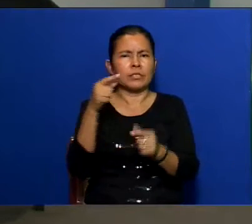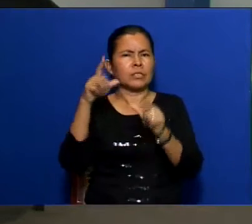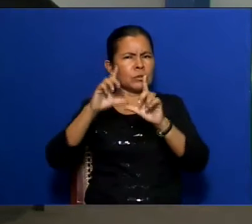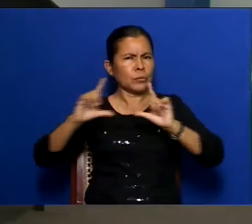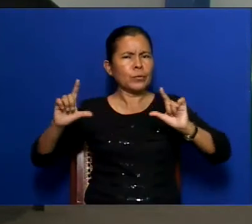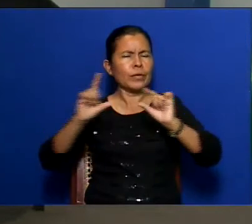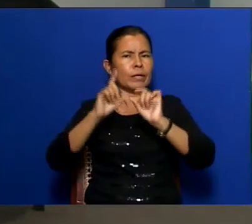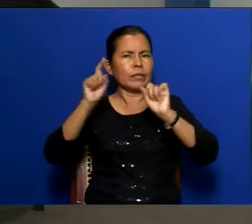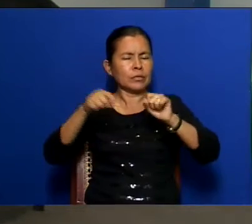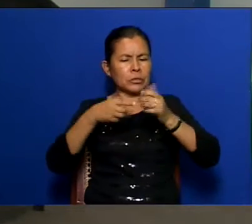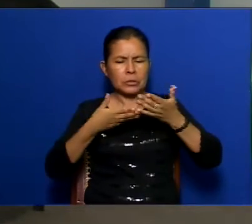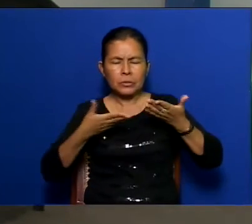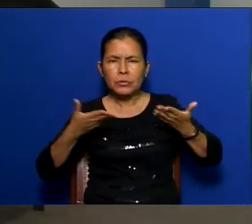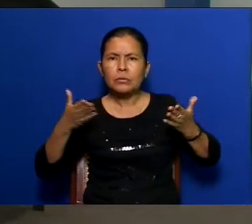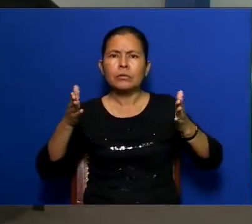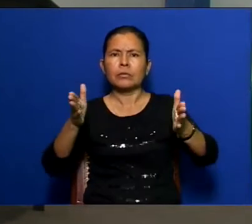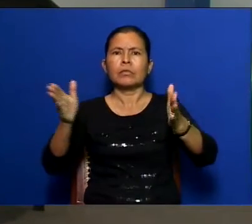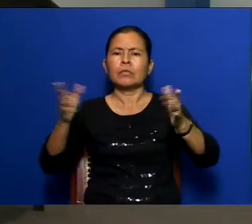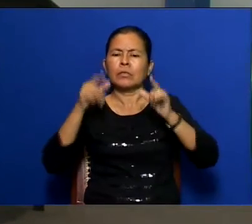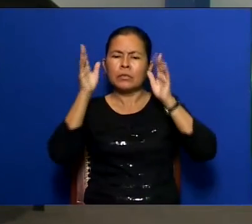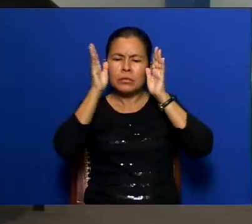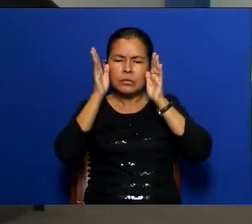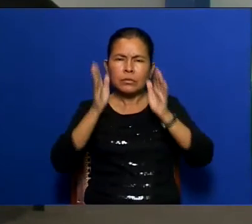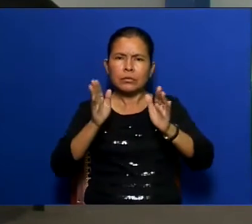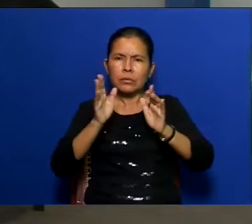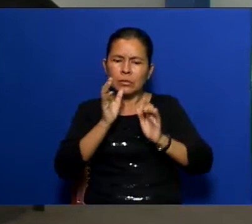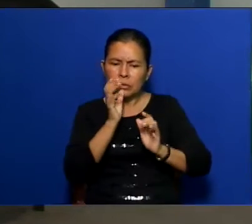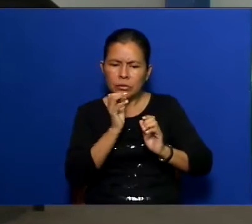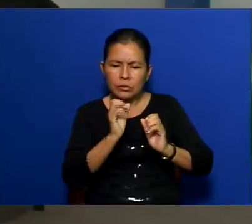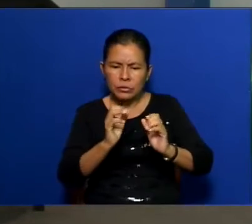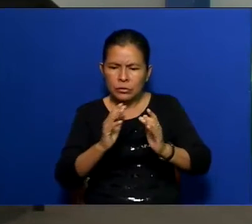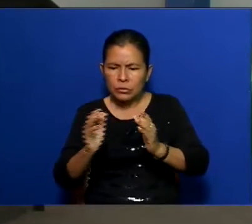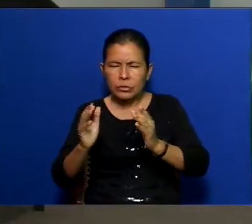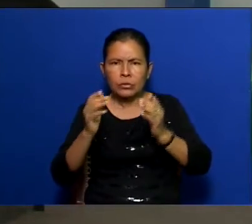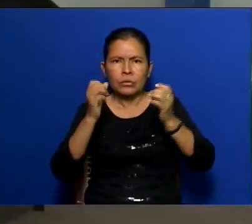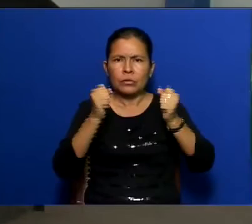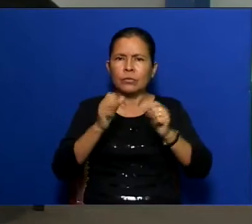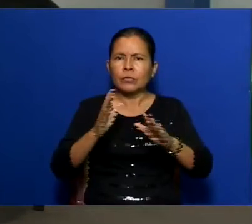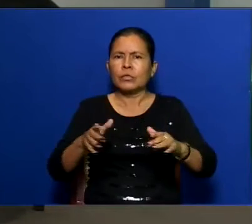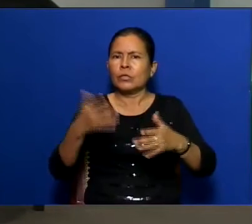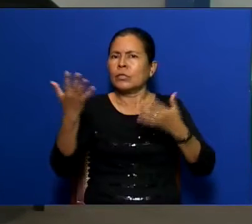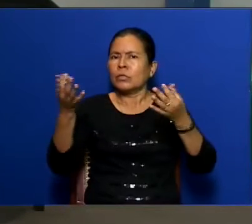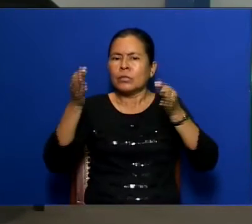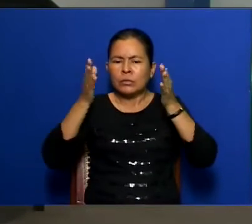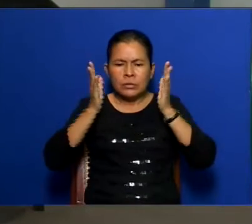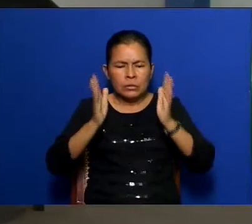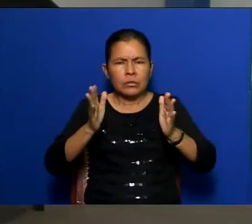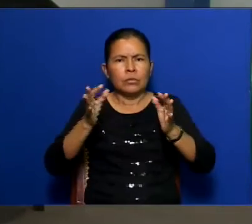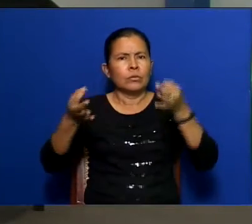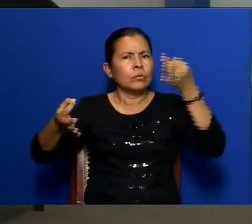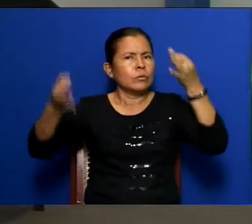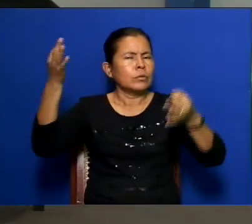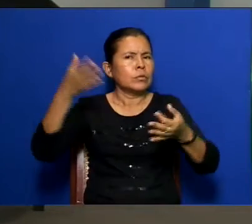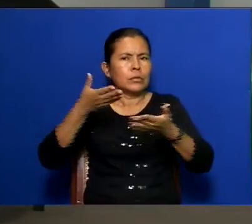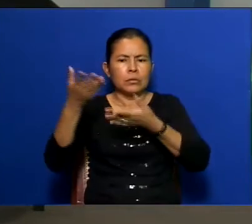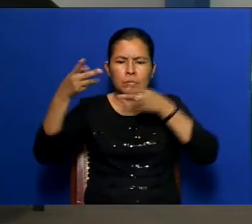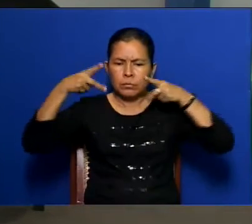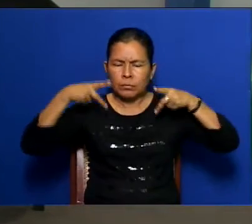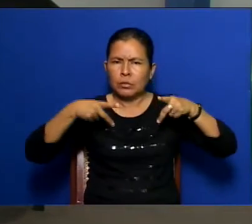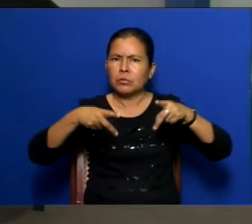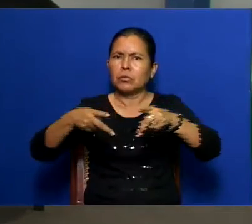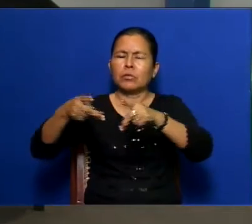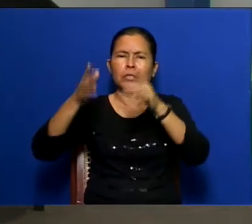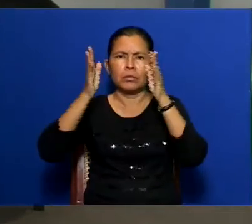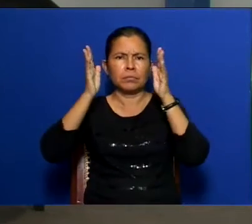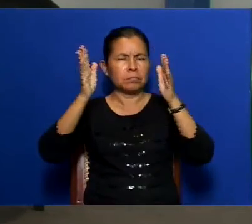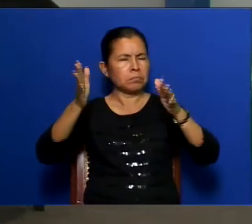que está al servicio de la niñez, al servicio de la justicia, que cuenta con personal que les va a brindar una atención